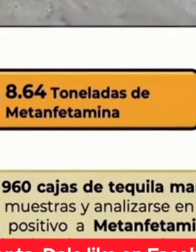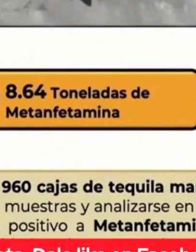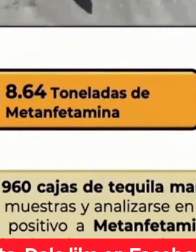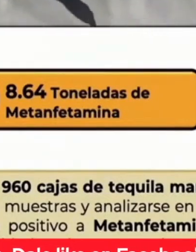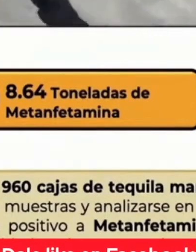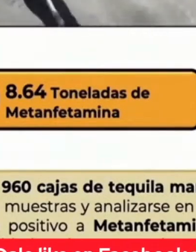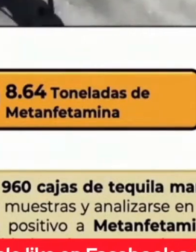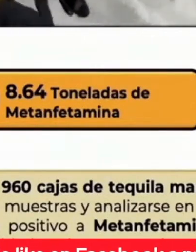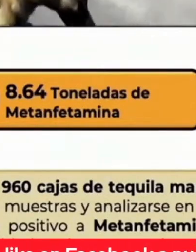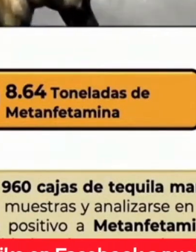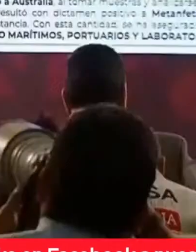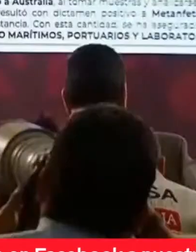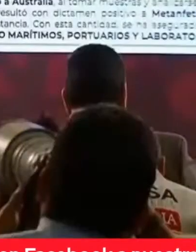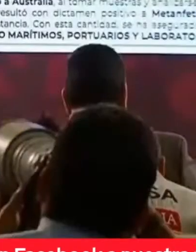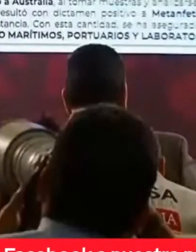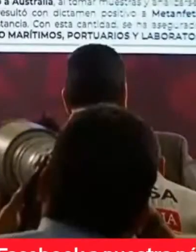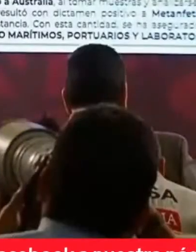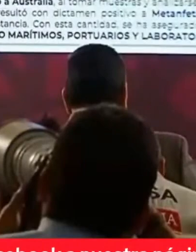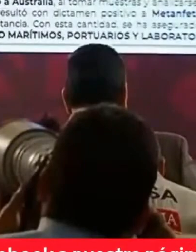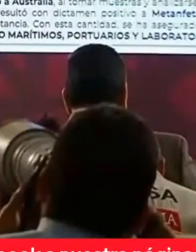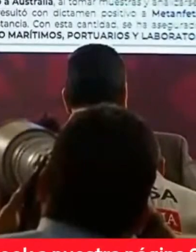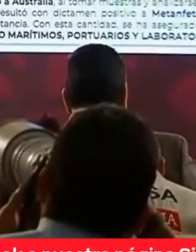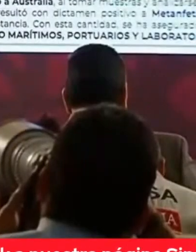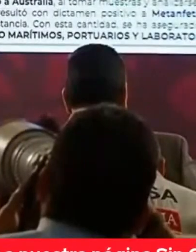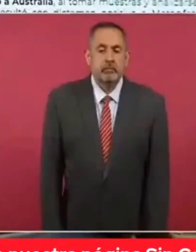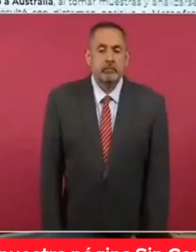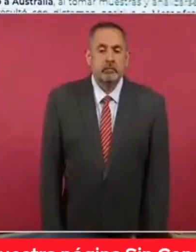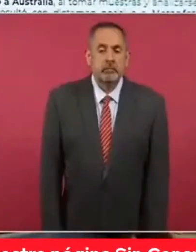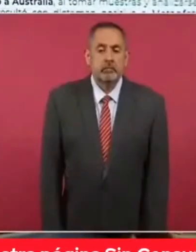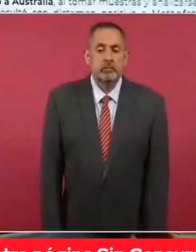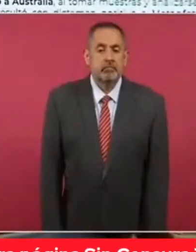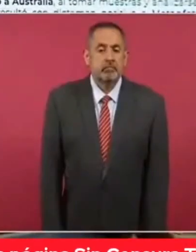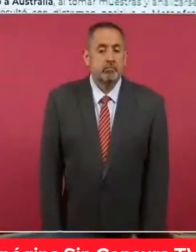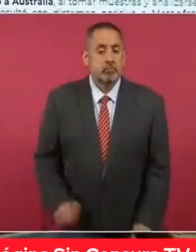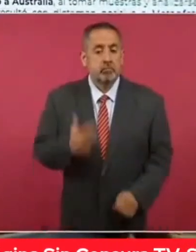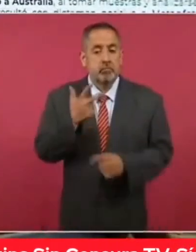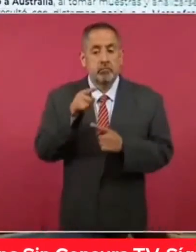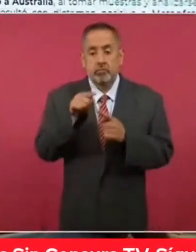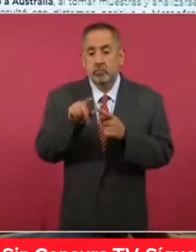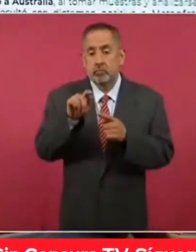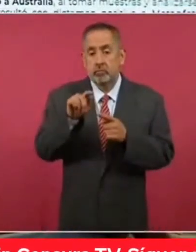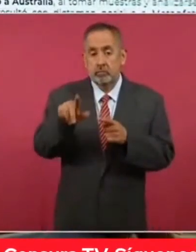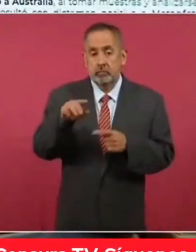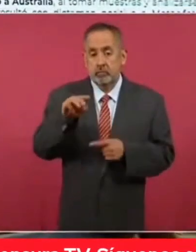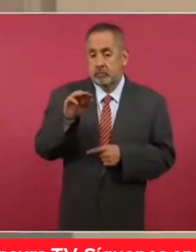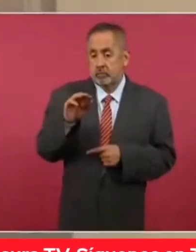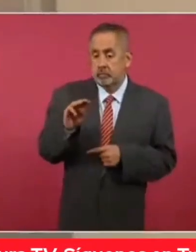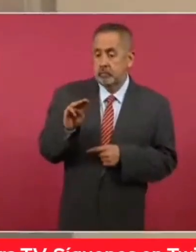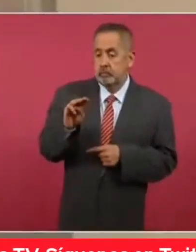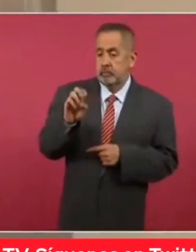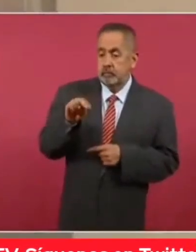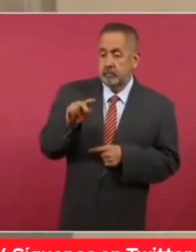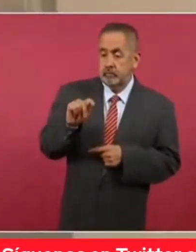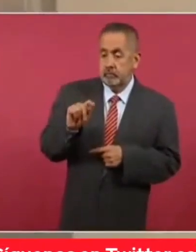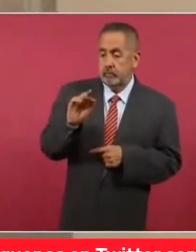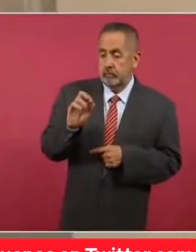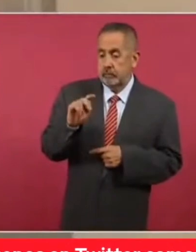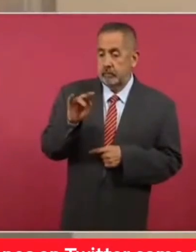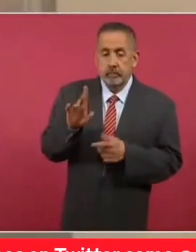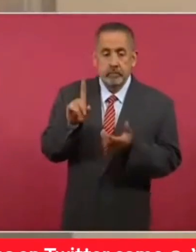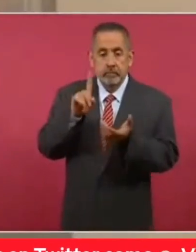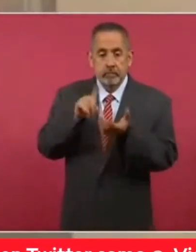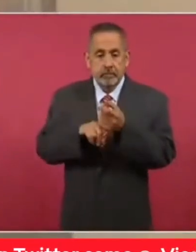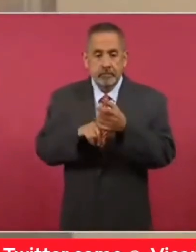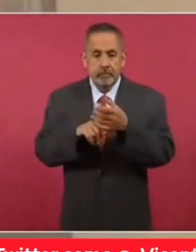dictaminado un total de ocho punto sesenta y cuatro toneladas de citadas sustancia venía enmascarado en el tequila